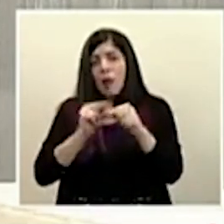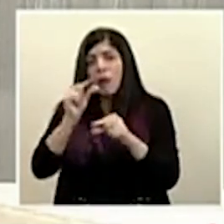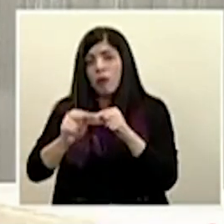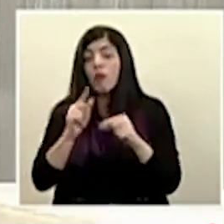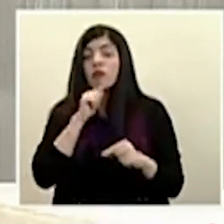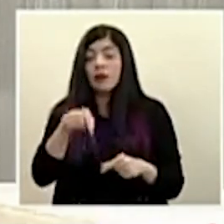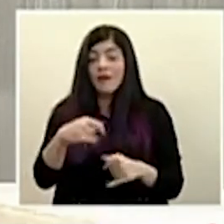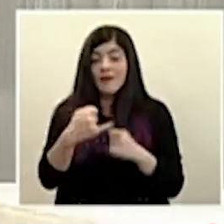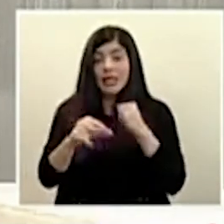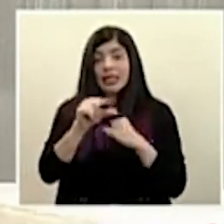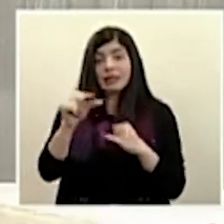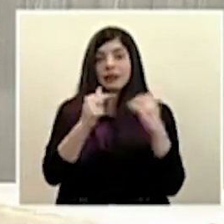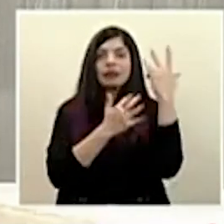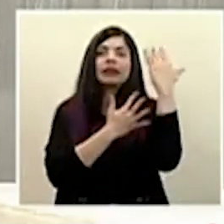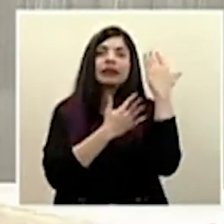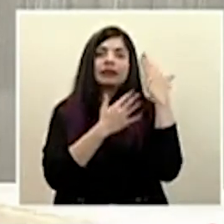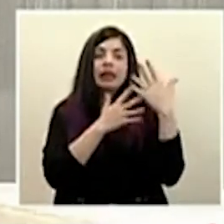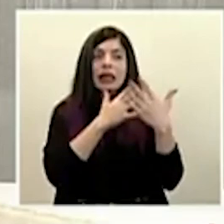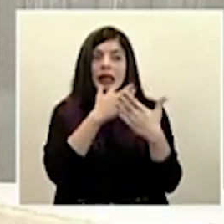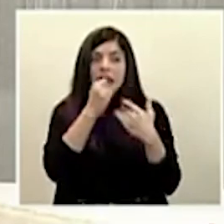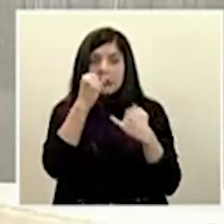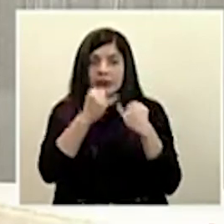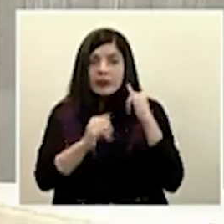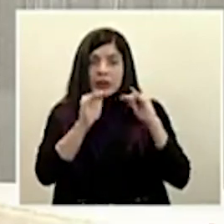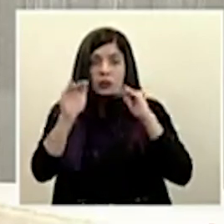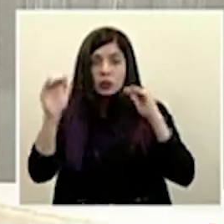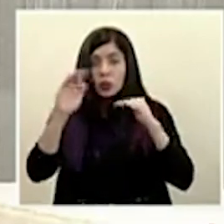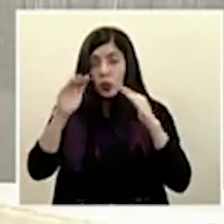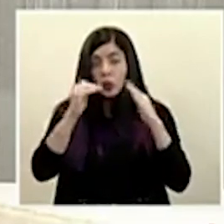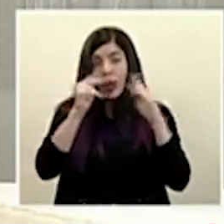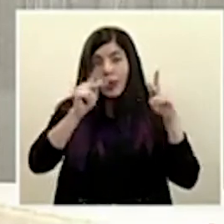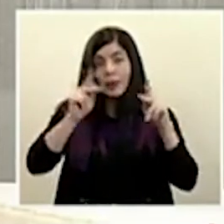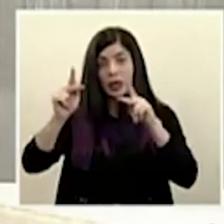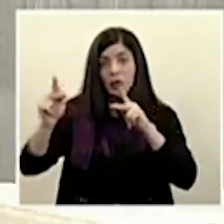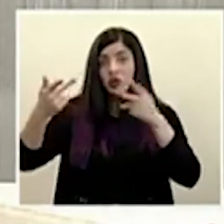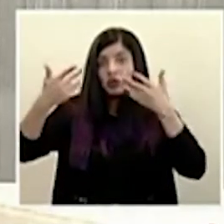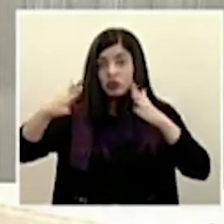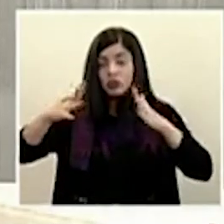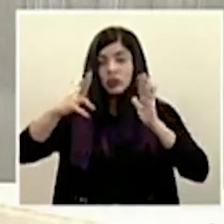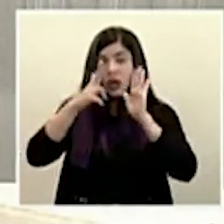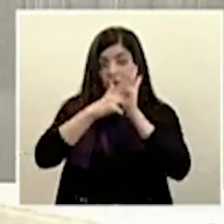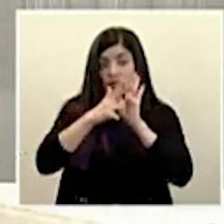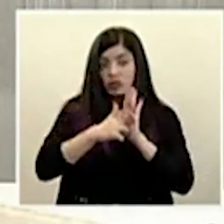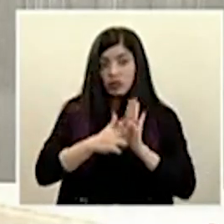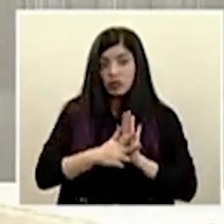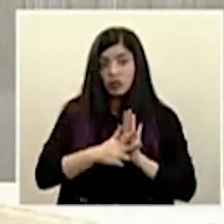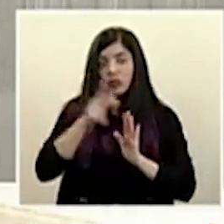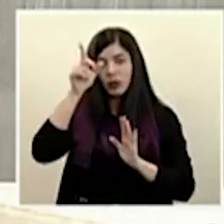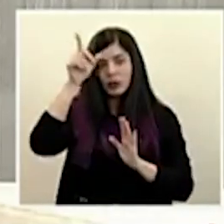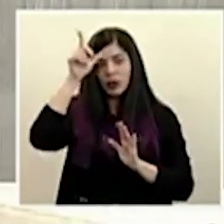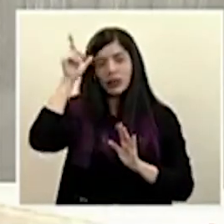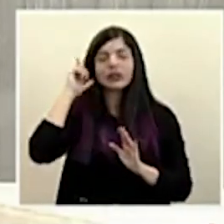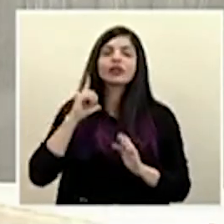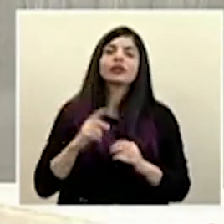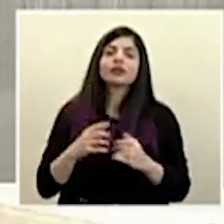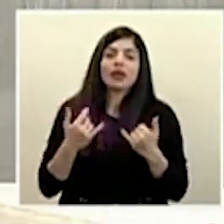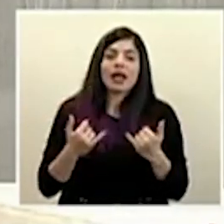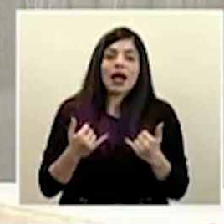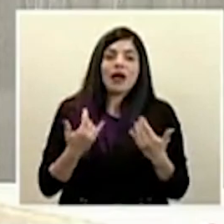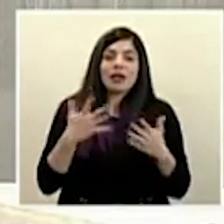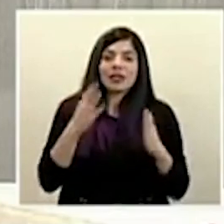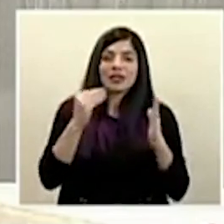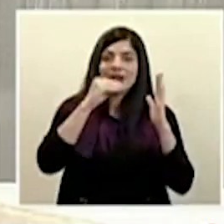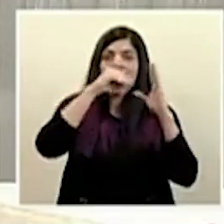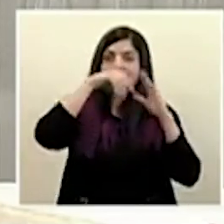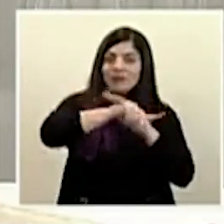fin de semana esperamos concluir con las notificaciones de los casos que ya han sido validados, por supuesto, que ya están ingresados en